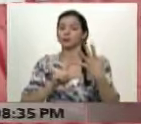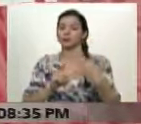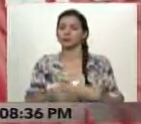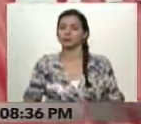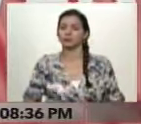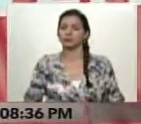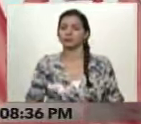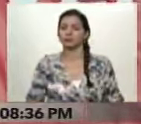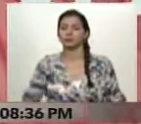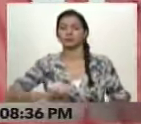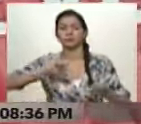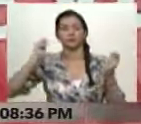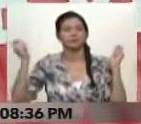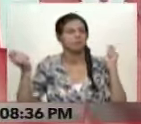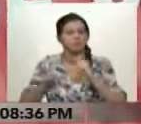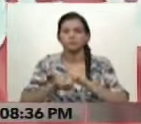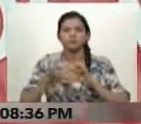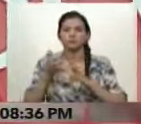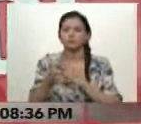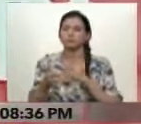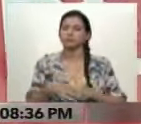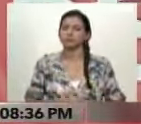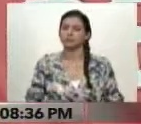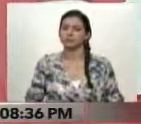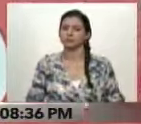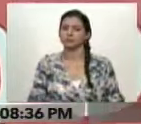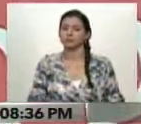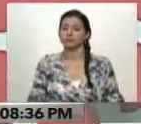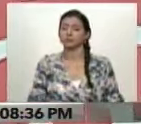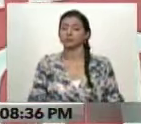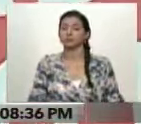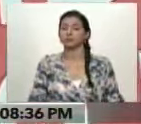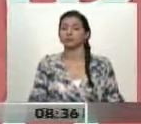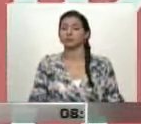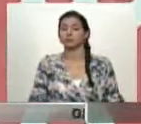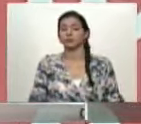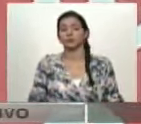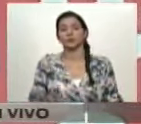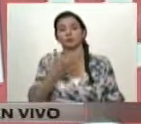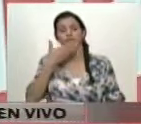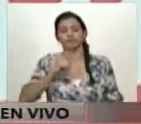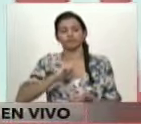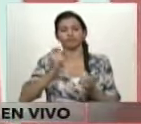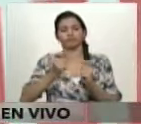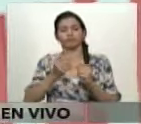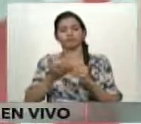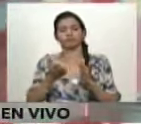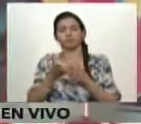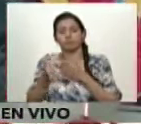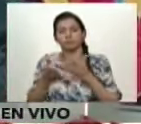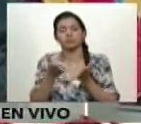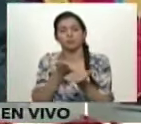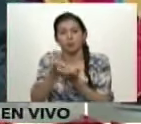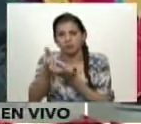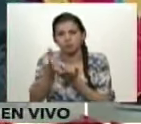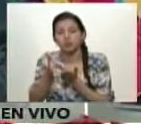la transformación y la rectificación y la reorganización